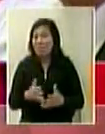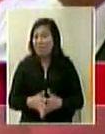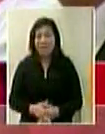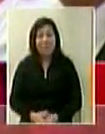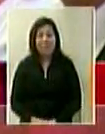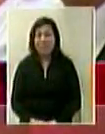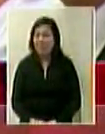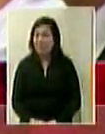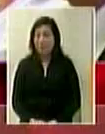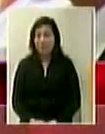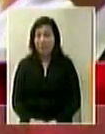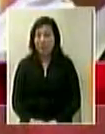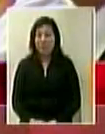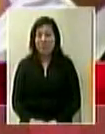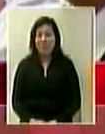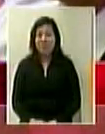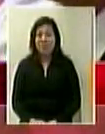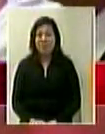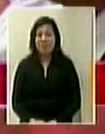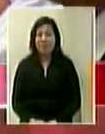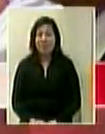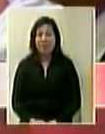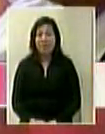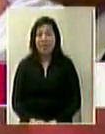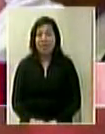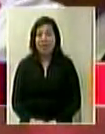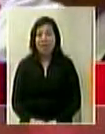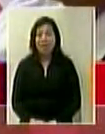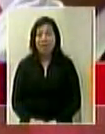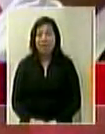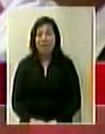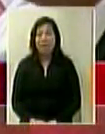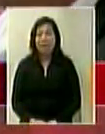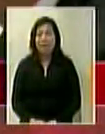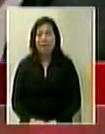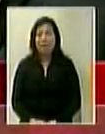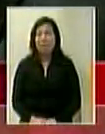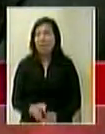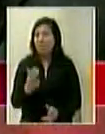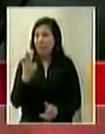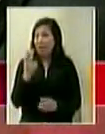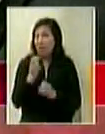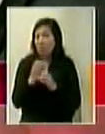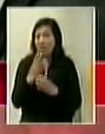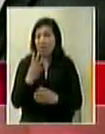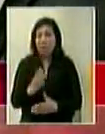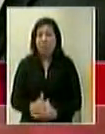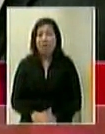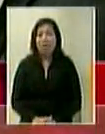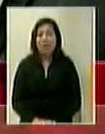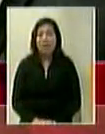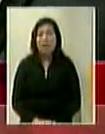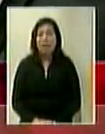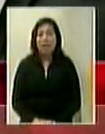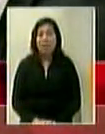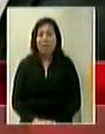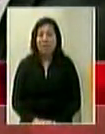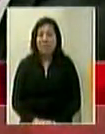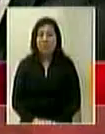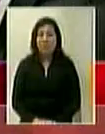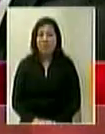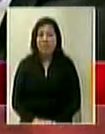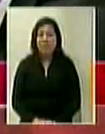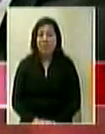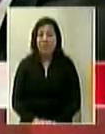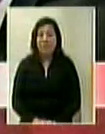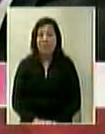1, porque cualquiera que va a Piedras Gordas 1, yo he ido innumerables veces a las 3 de la mañana, a las 4 de la mañana, sabe que de la